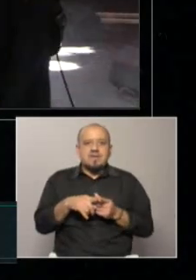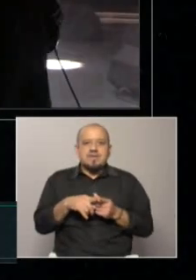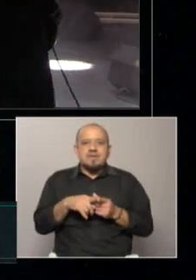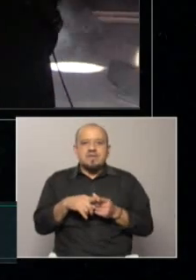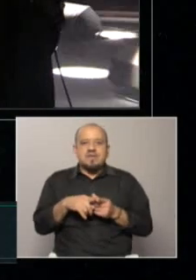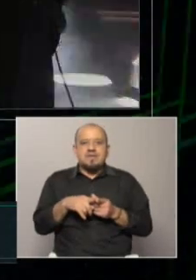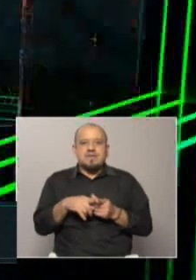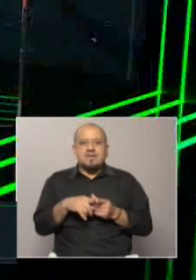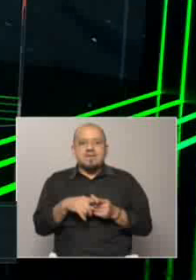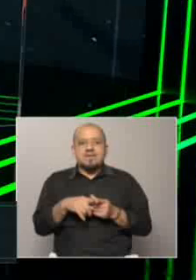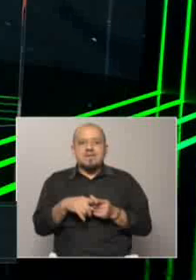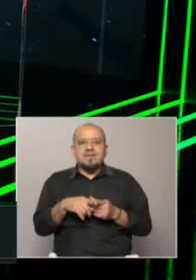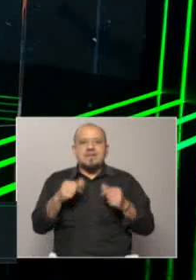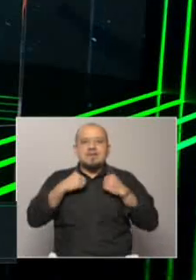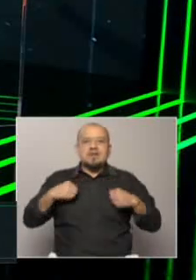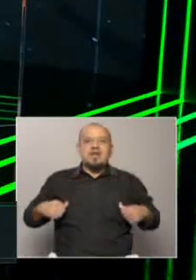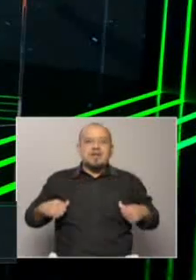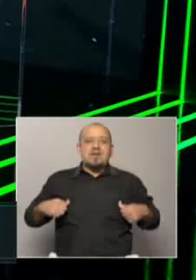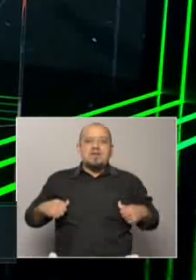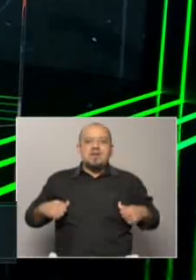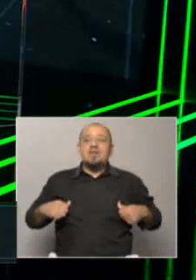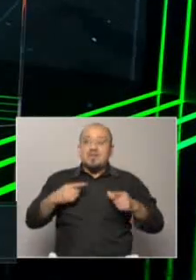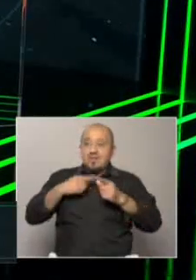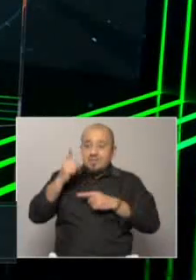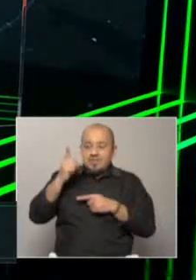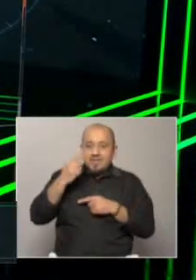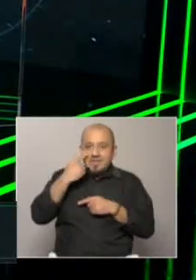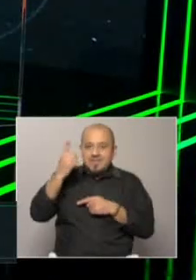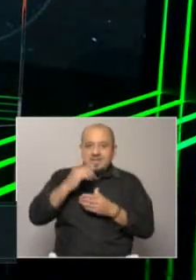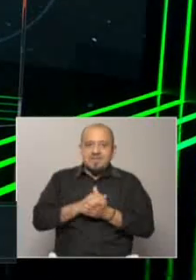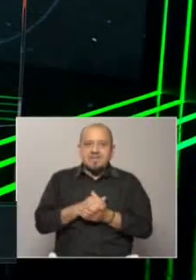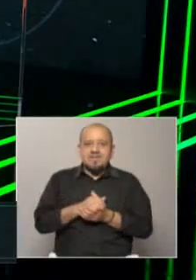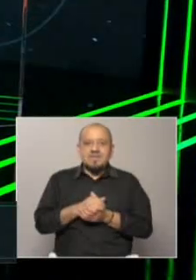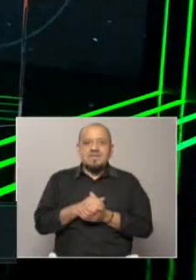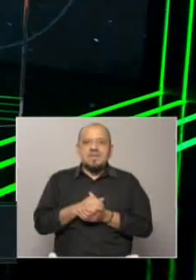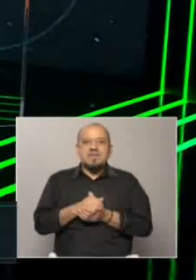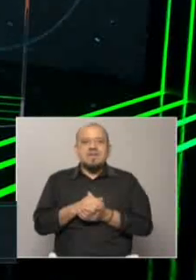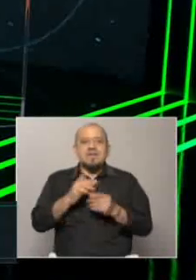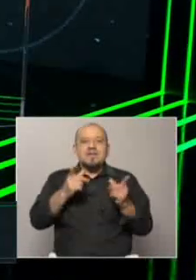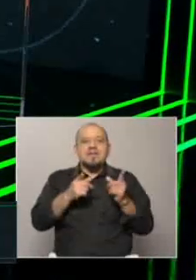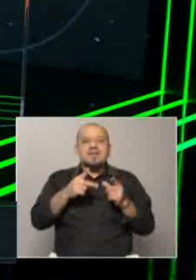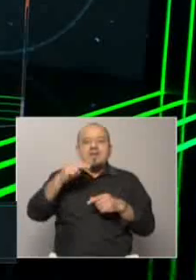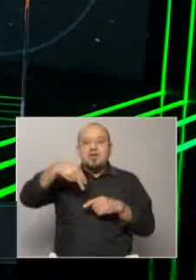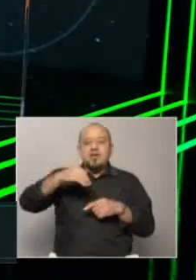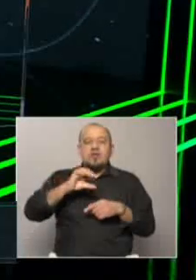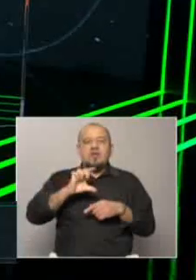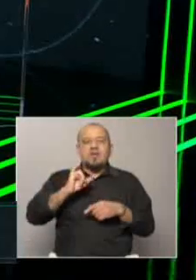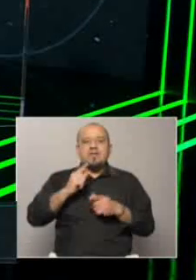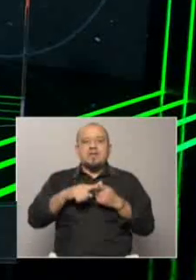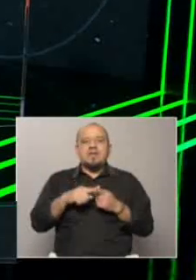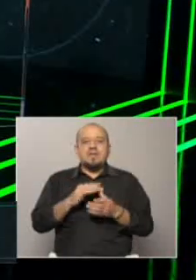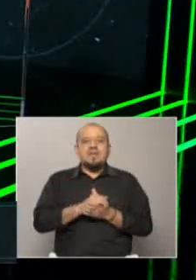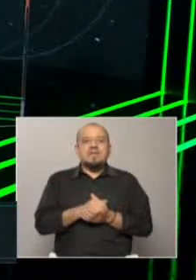eso! El carrito de chaleco gigante que lo tengo acá atrás. Lo puedo llevar, ese. Este está precioso, sí, la gigantografía, y una Noelia preciosa ahí, muy linda.